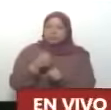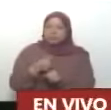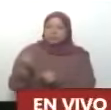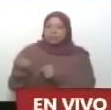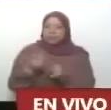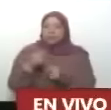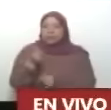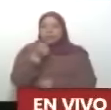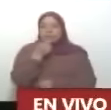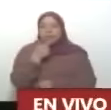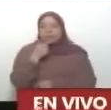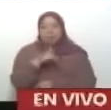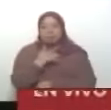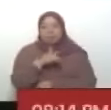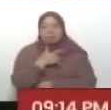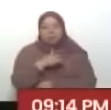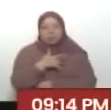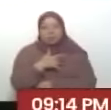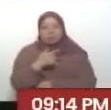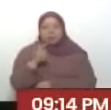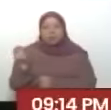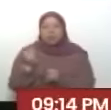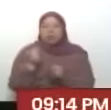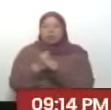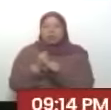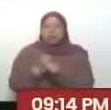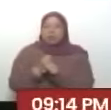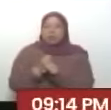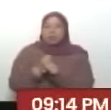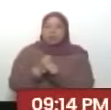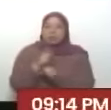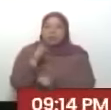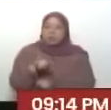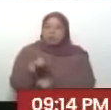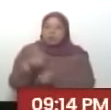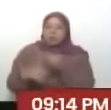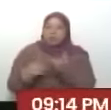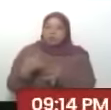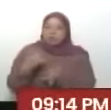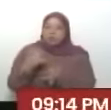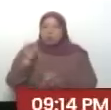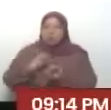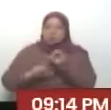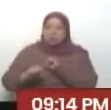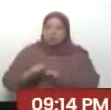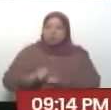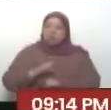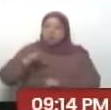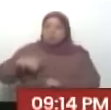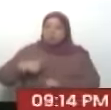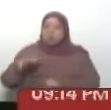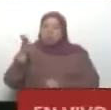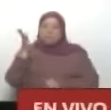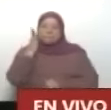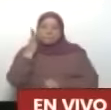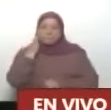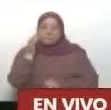estamos muy emocionados por la gran victoria que hemos obtenido en este referéndum consultivo. Nuestros